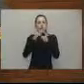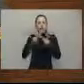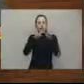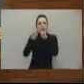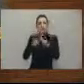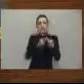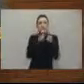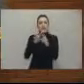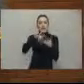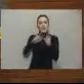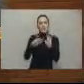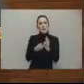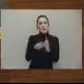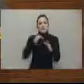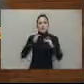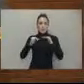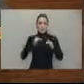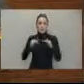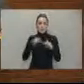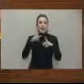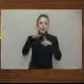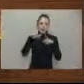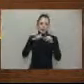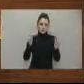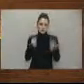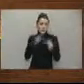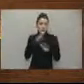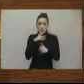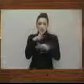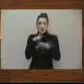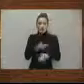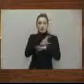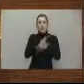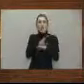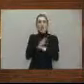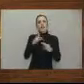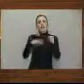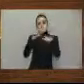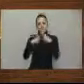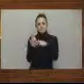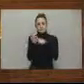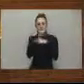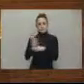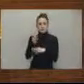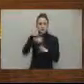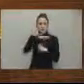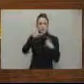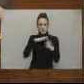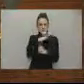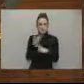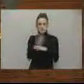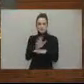Director de Movilidad del Principado de Asturias, presentado recientemente por la Consejería de Fomento, Ordenación del Territorio y Medio Ambiente. Y